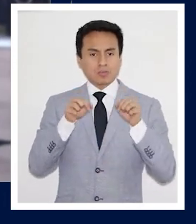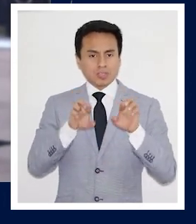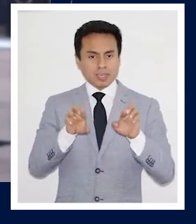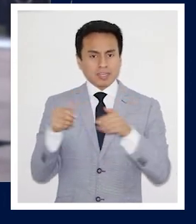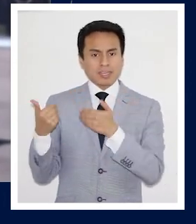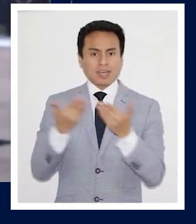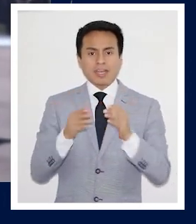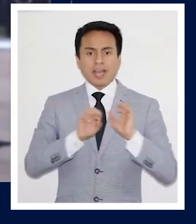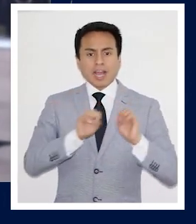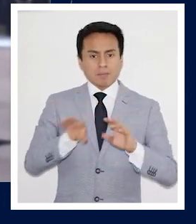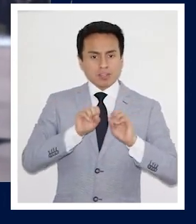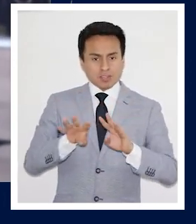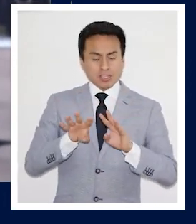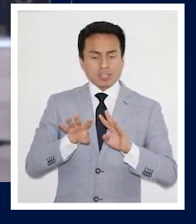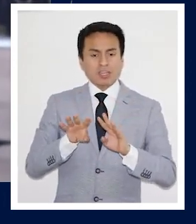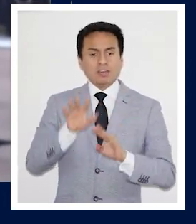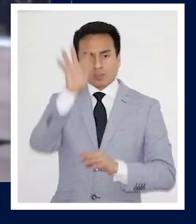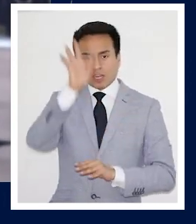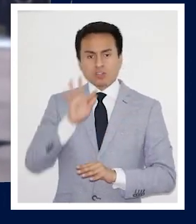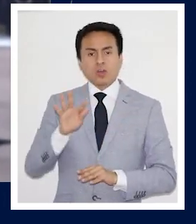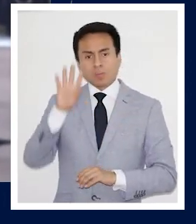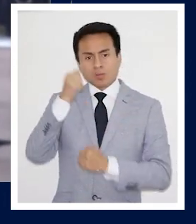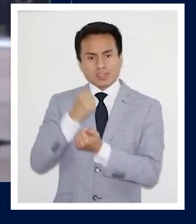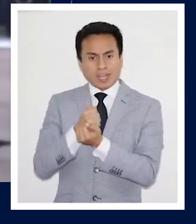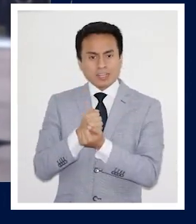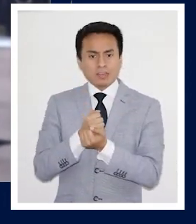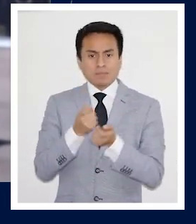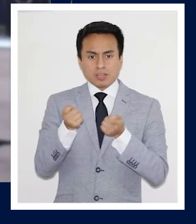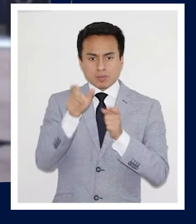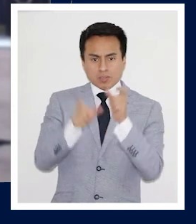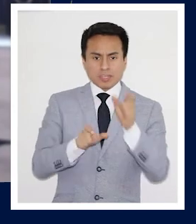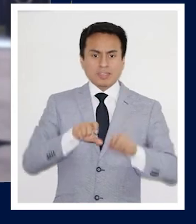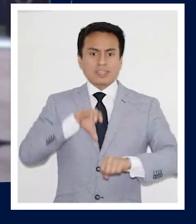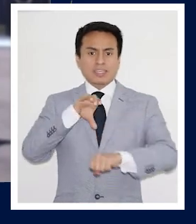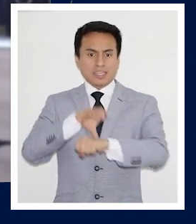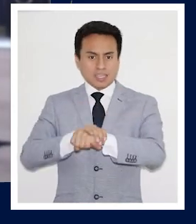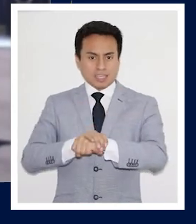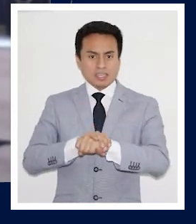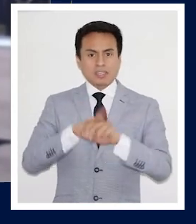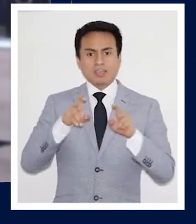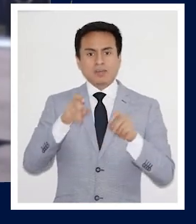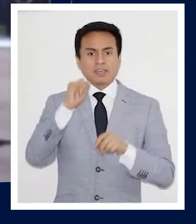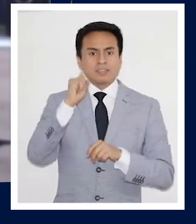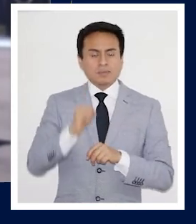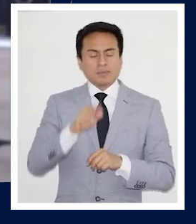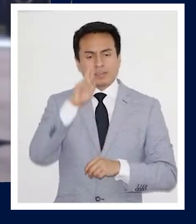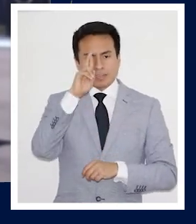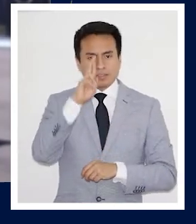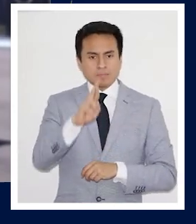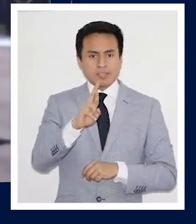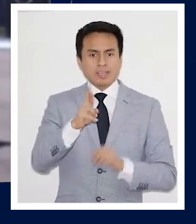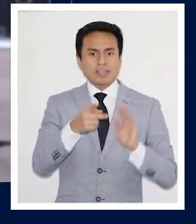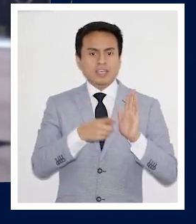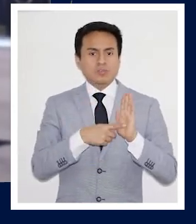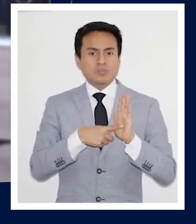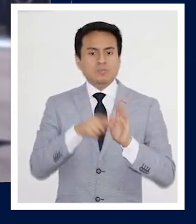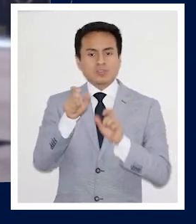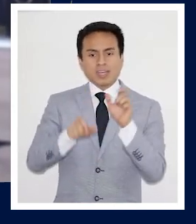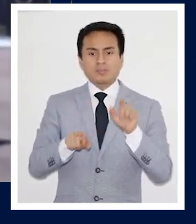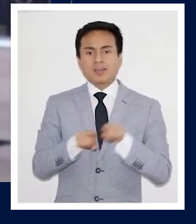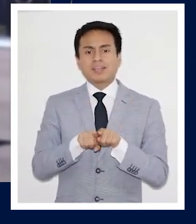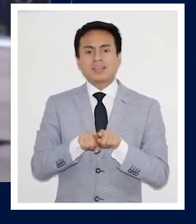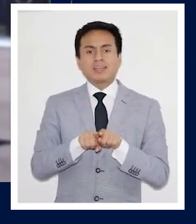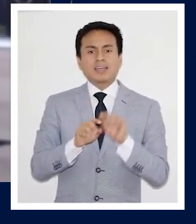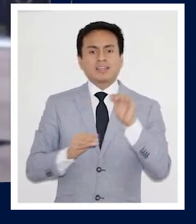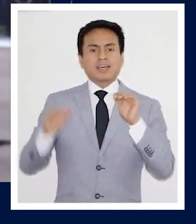la oportunidad para entregar capacitaciones a funcionarios policiales en el manejo de las personas detenidas a objeto de que siempre respeten el estatuto de